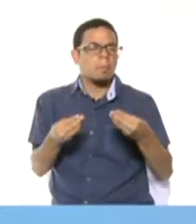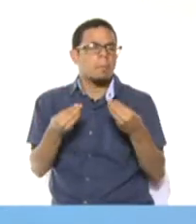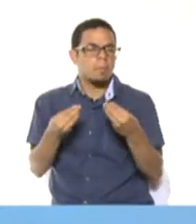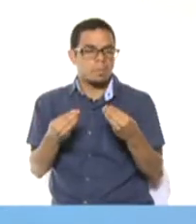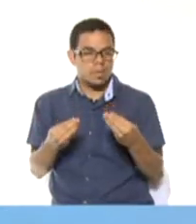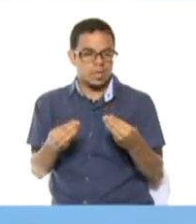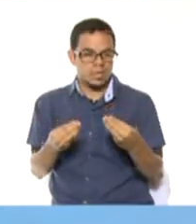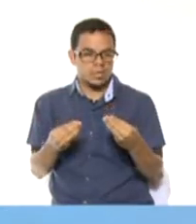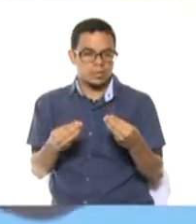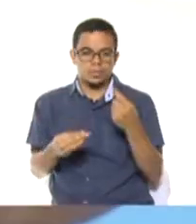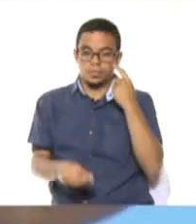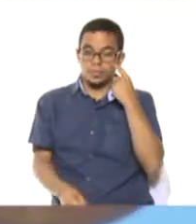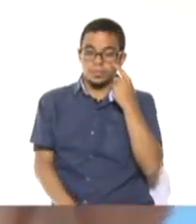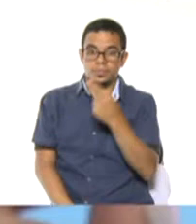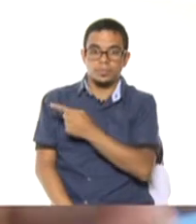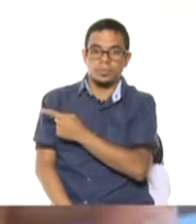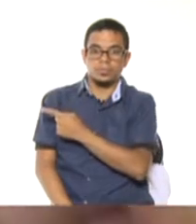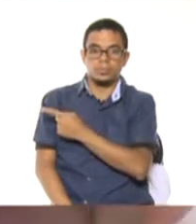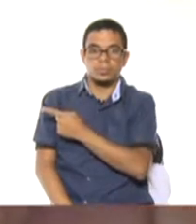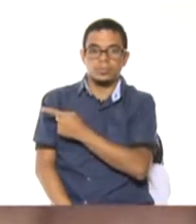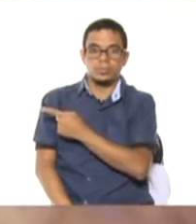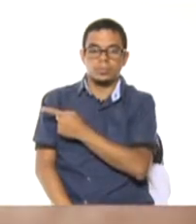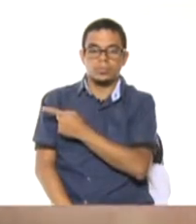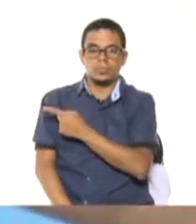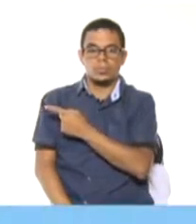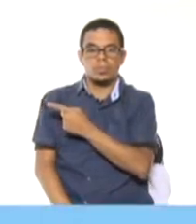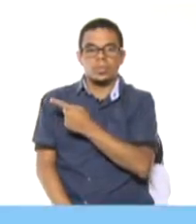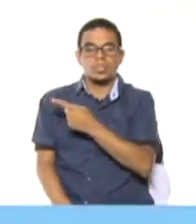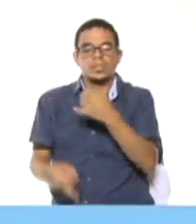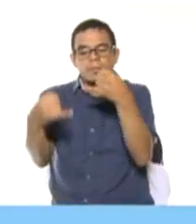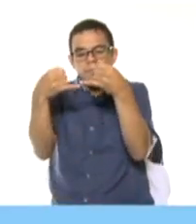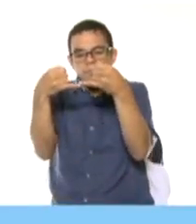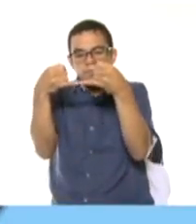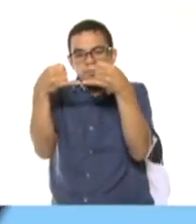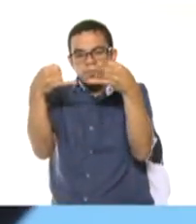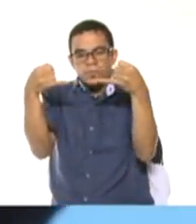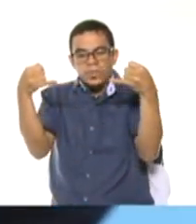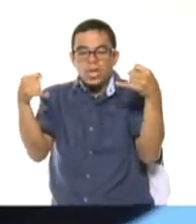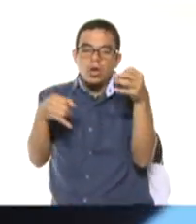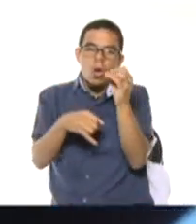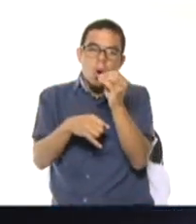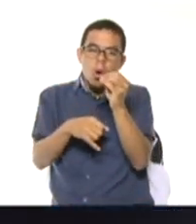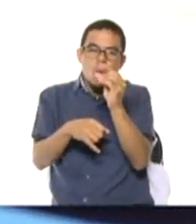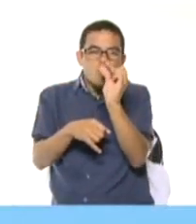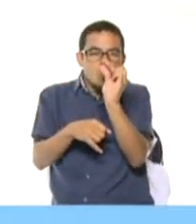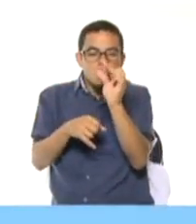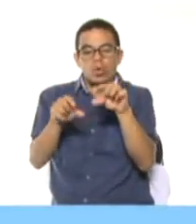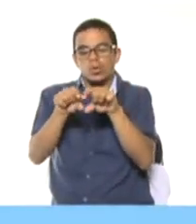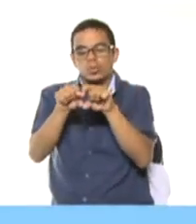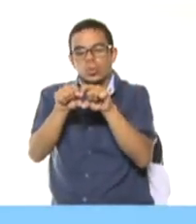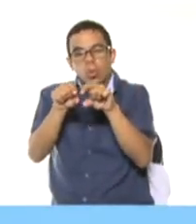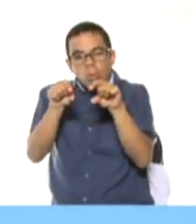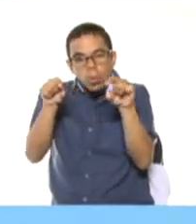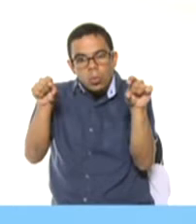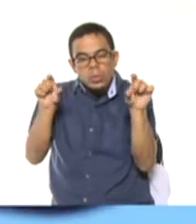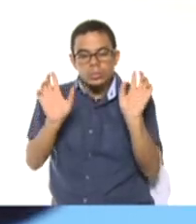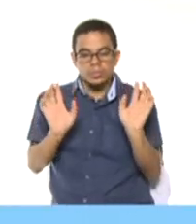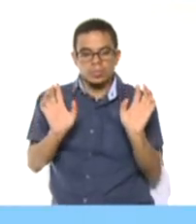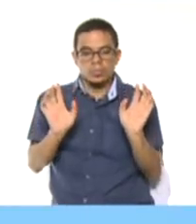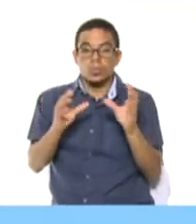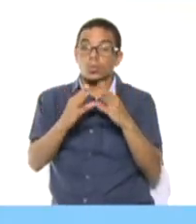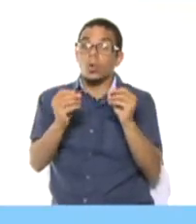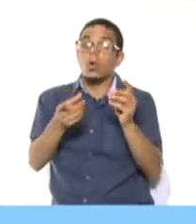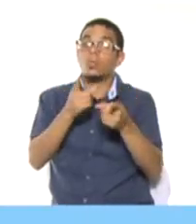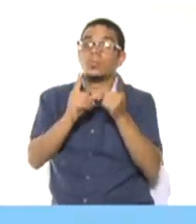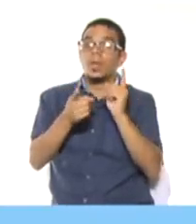Recordando que el nylon puede ser delgado, también grueso, tomando en cuenta la pasta, el ancho de la pasta que se vaya a